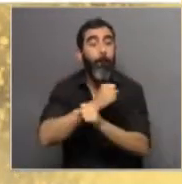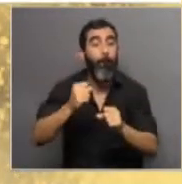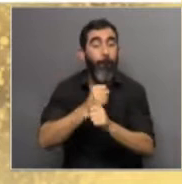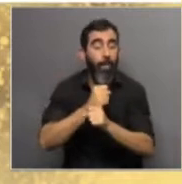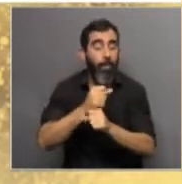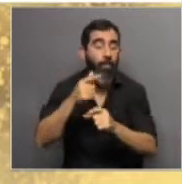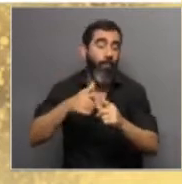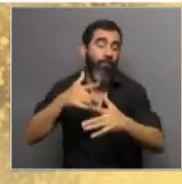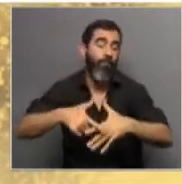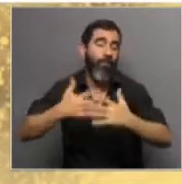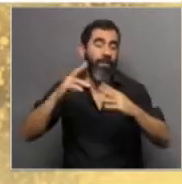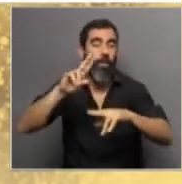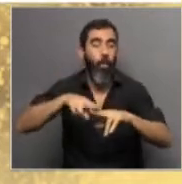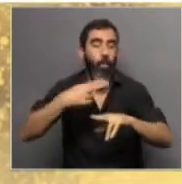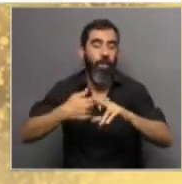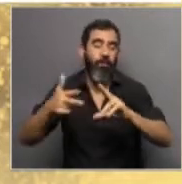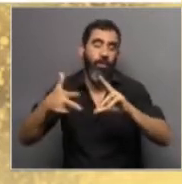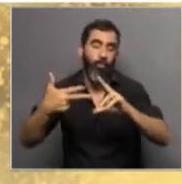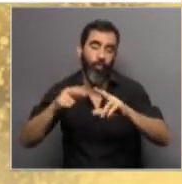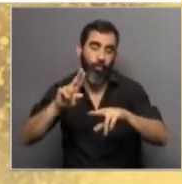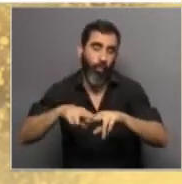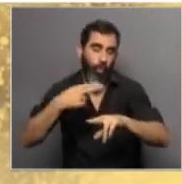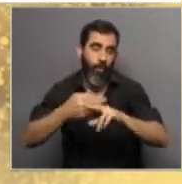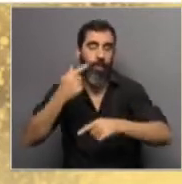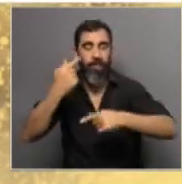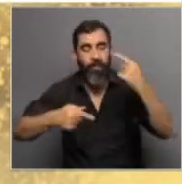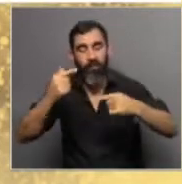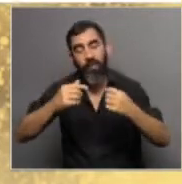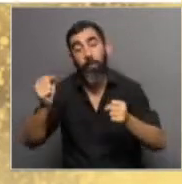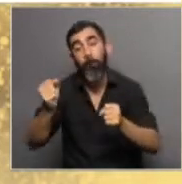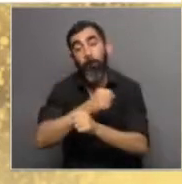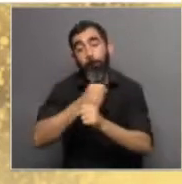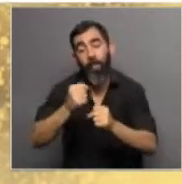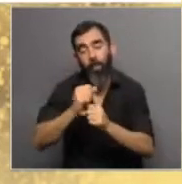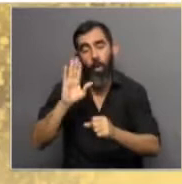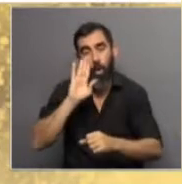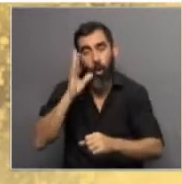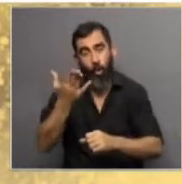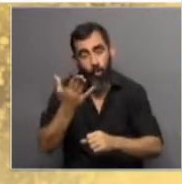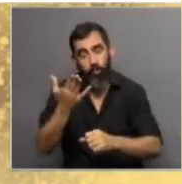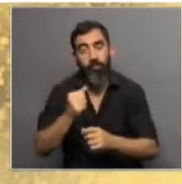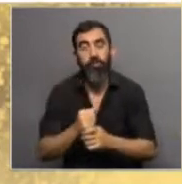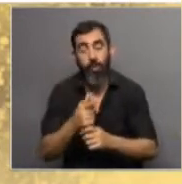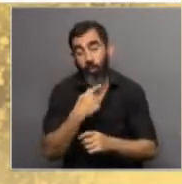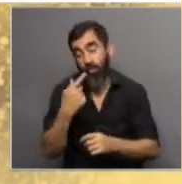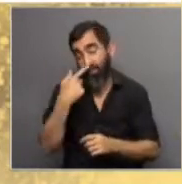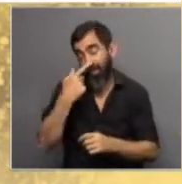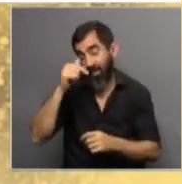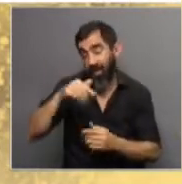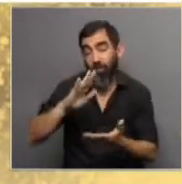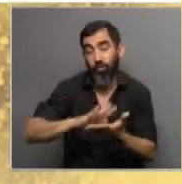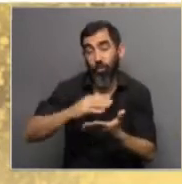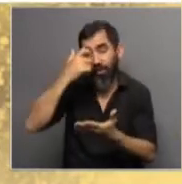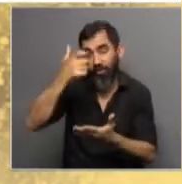que será nuevamente virtual este año, los distintos premios Nobel que reconocen, en lo que a nosotros nos interesa aquí en Sobre